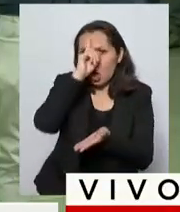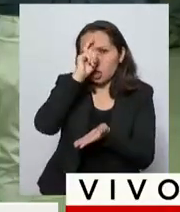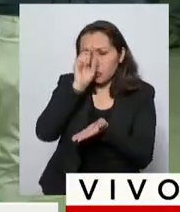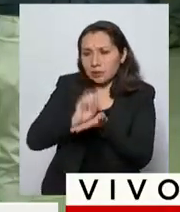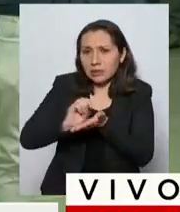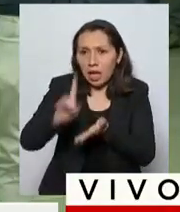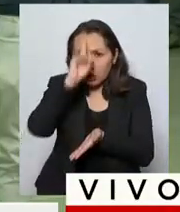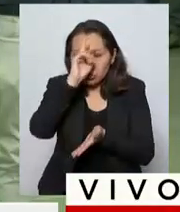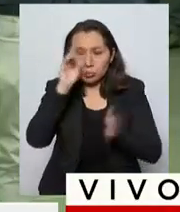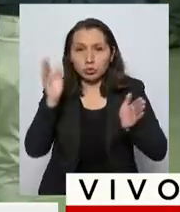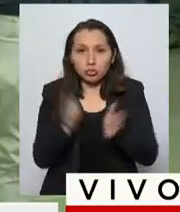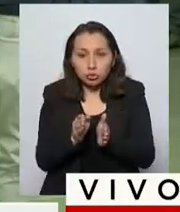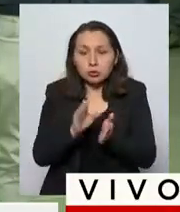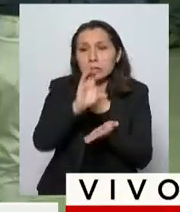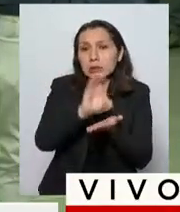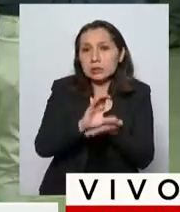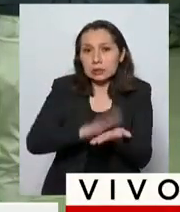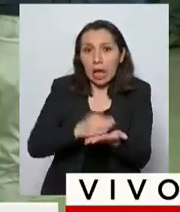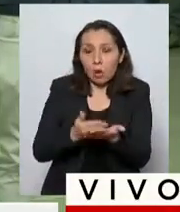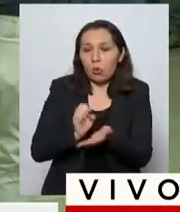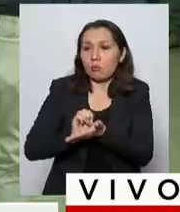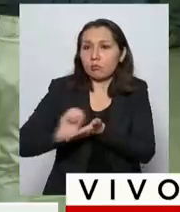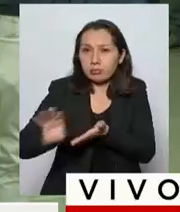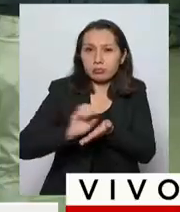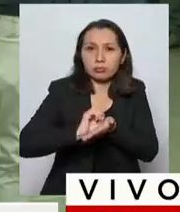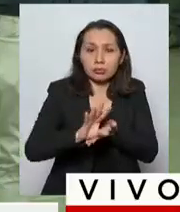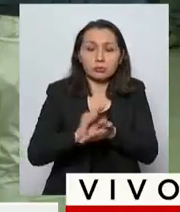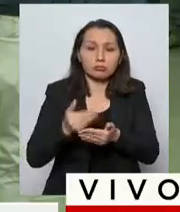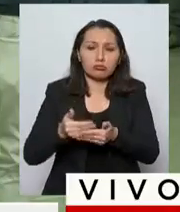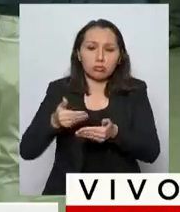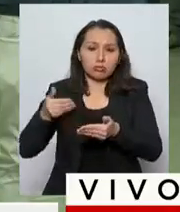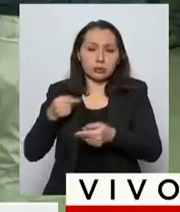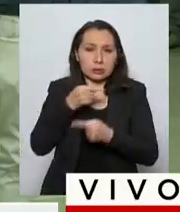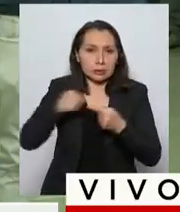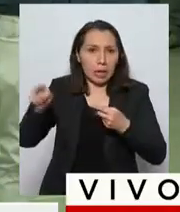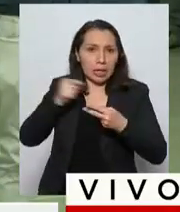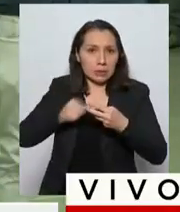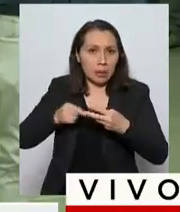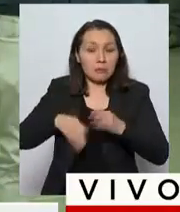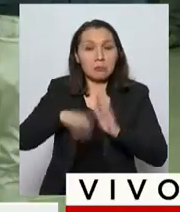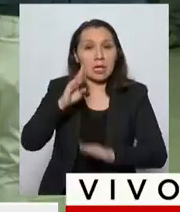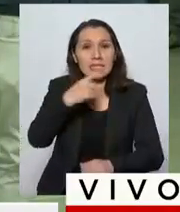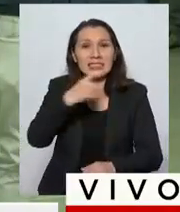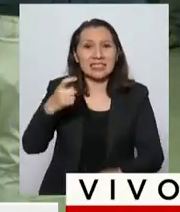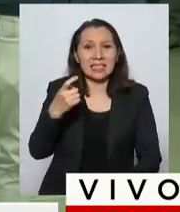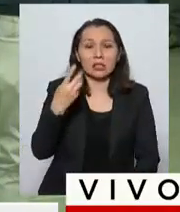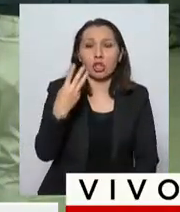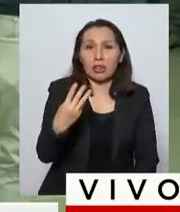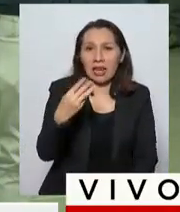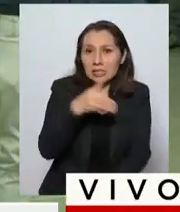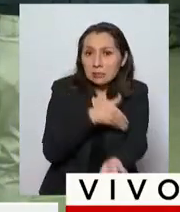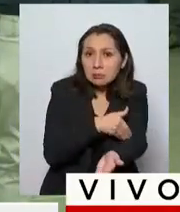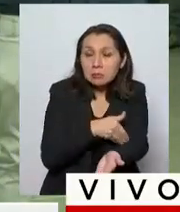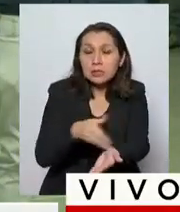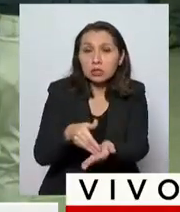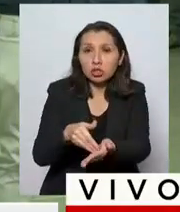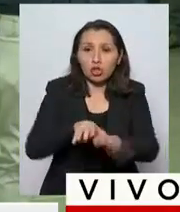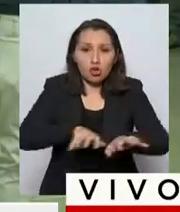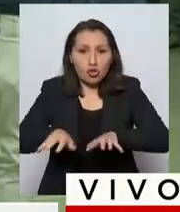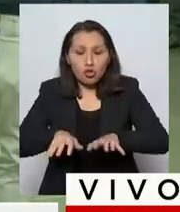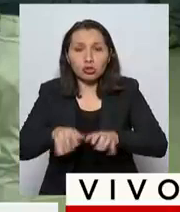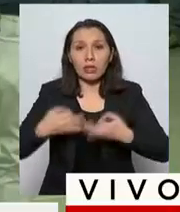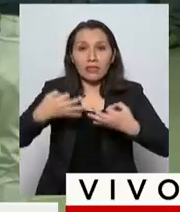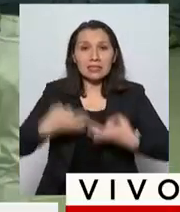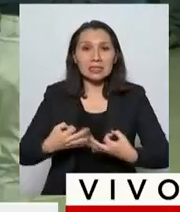hospitales, consultorios y centros de salud en las últimas semanas más de 103 millones de elementos